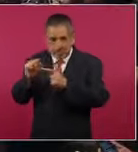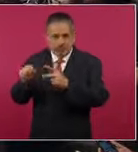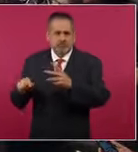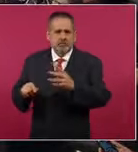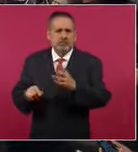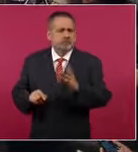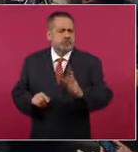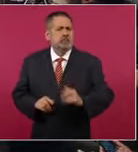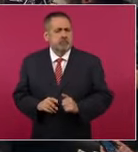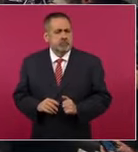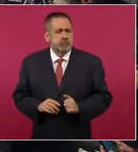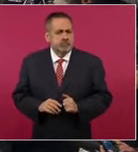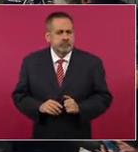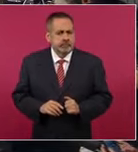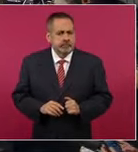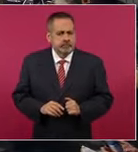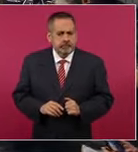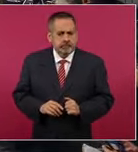Sí, pero